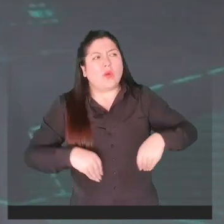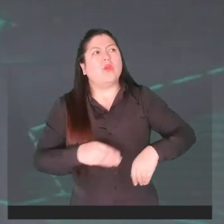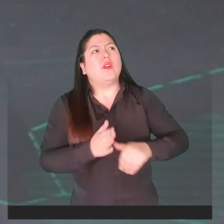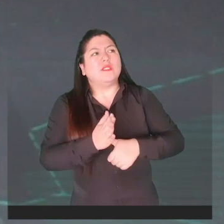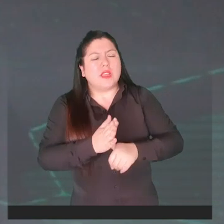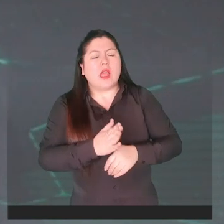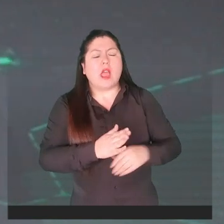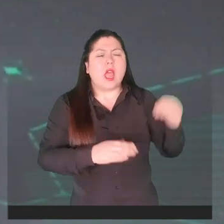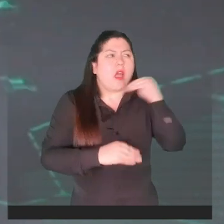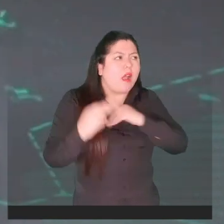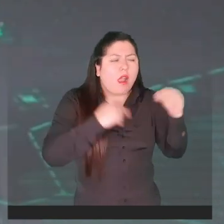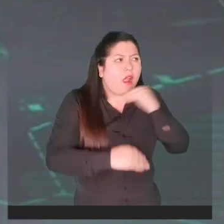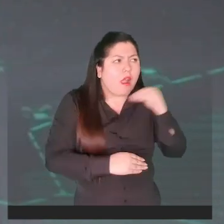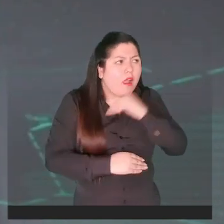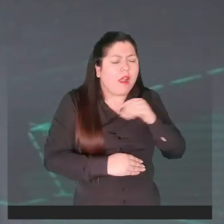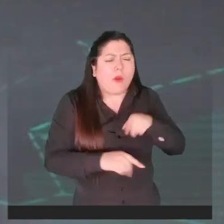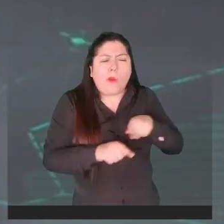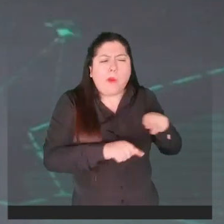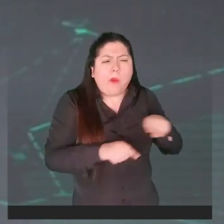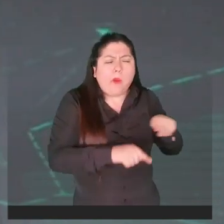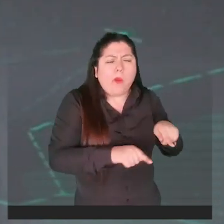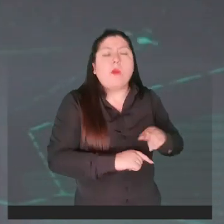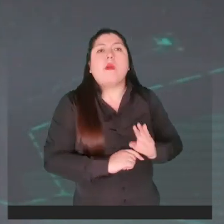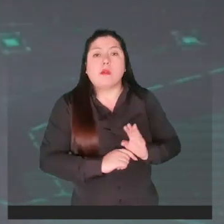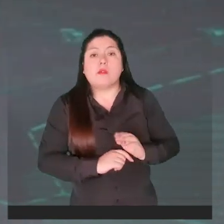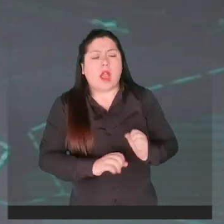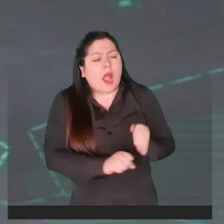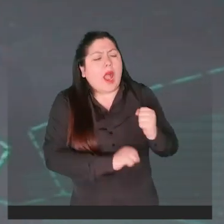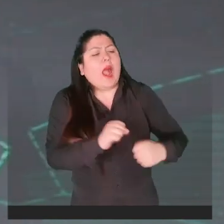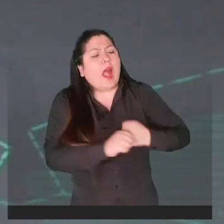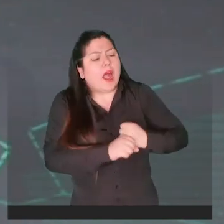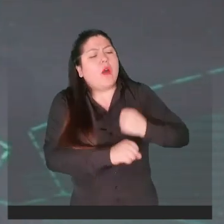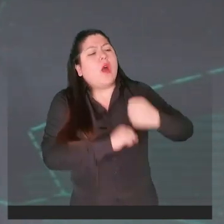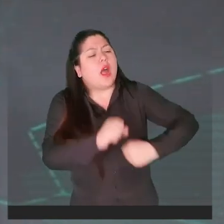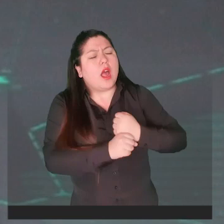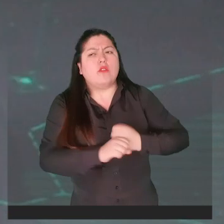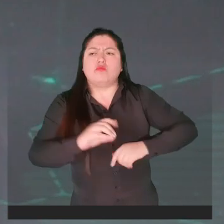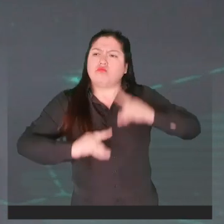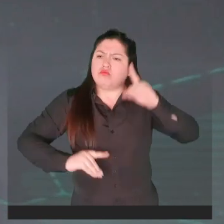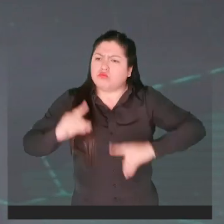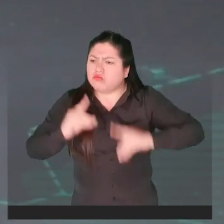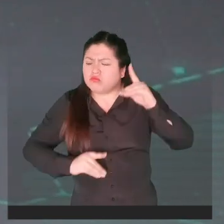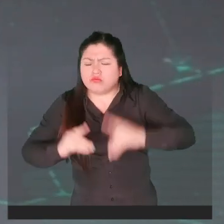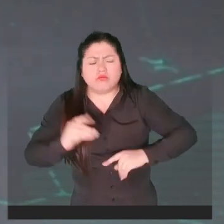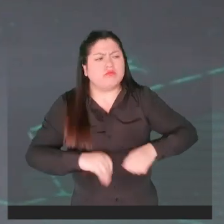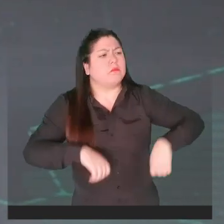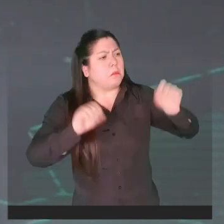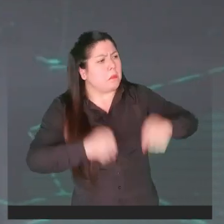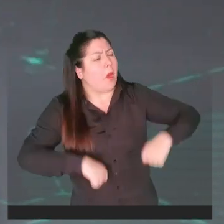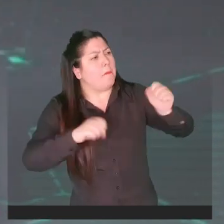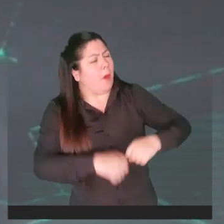Es cierto, la registraduría año tras año se ha fortalecido, ha tomado decisiones cada vez más